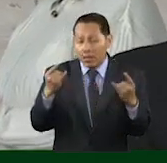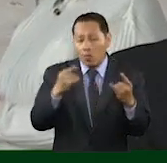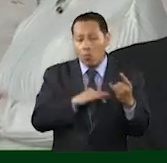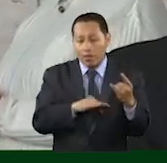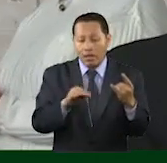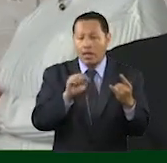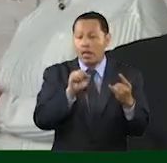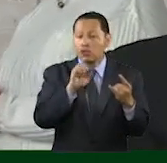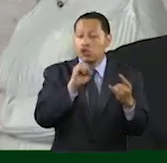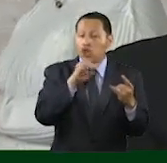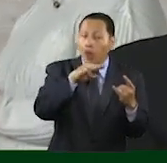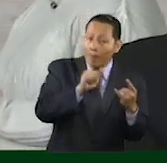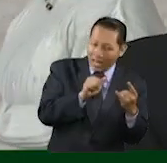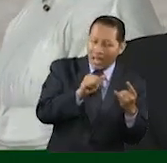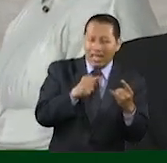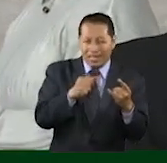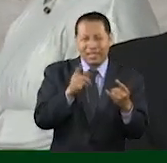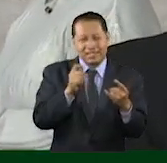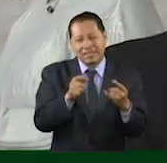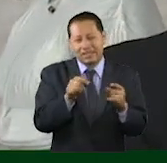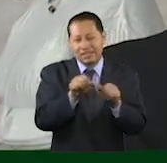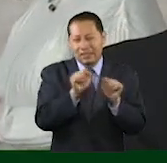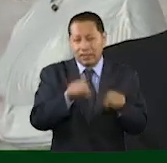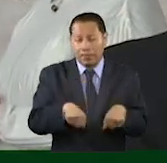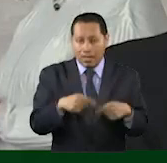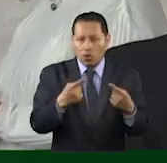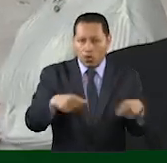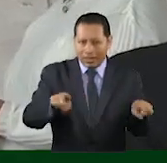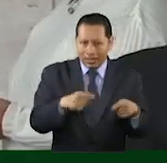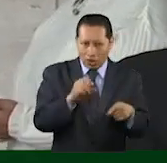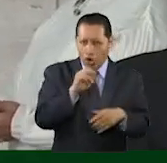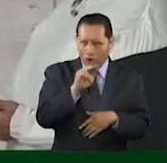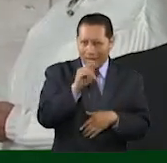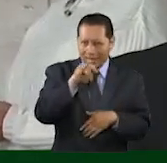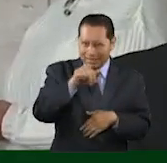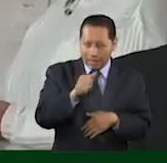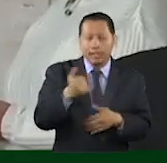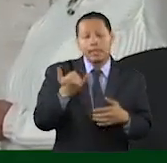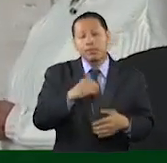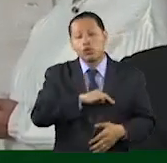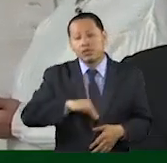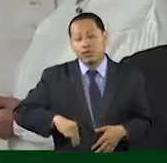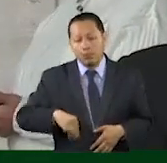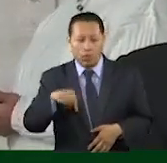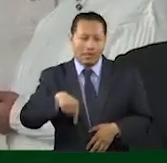SOMA, que es nuestro sistema de orquestas, como para el municipio, y siente un precedente aquí en la Cámara de Diputados.